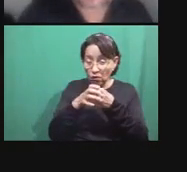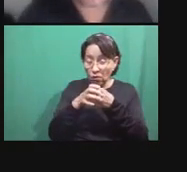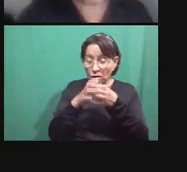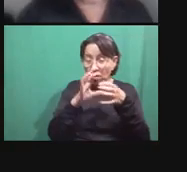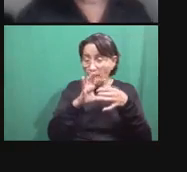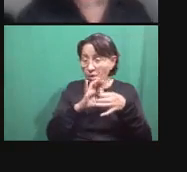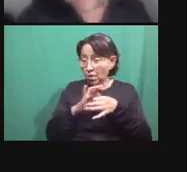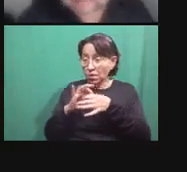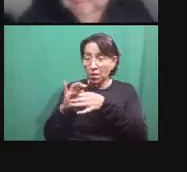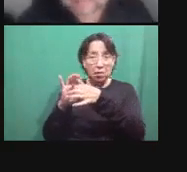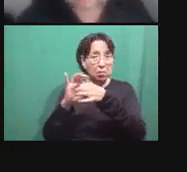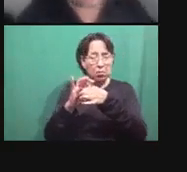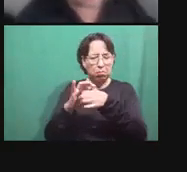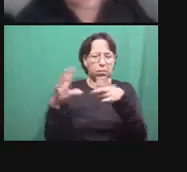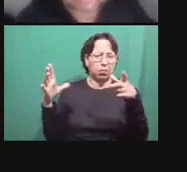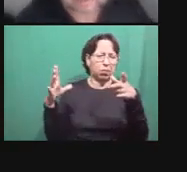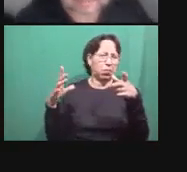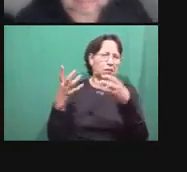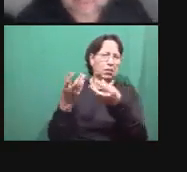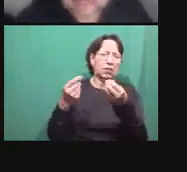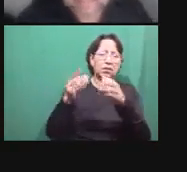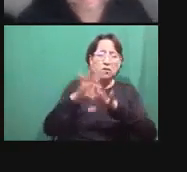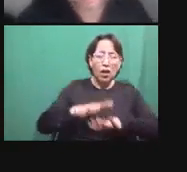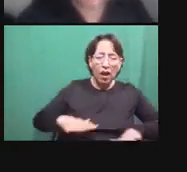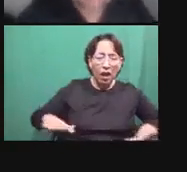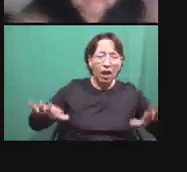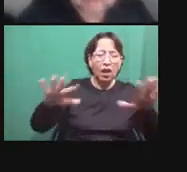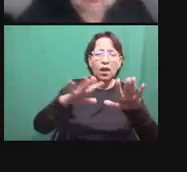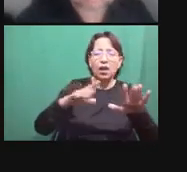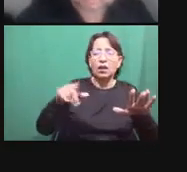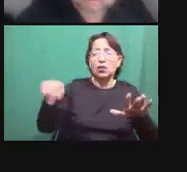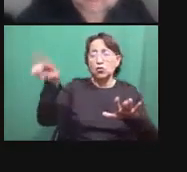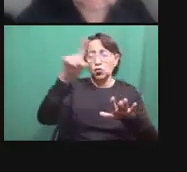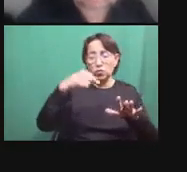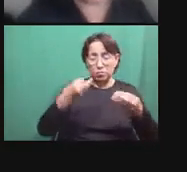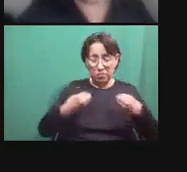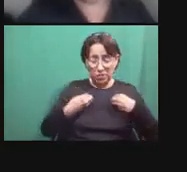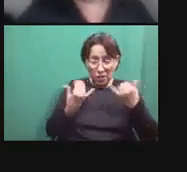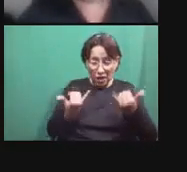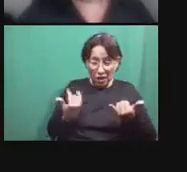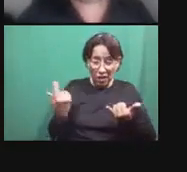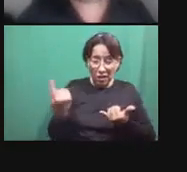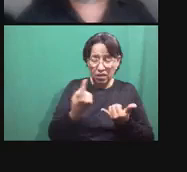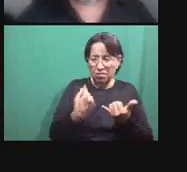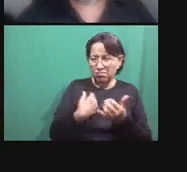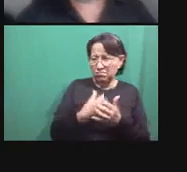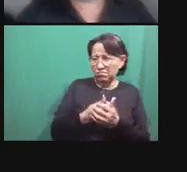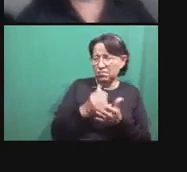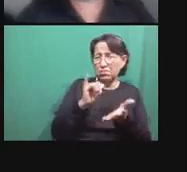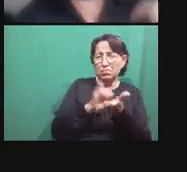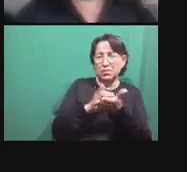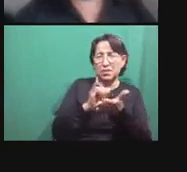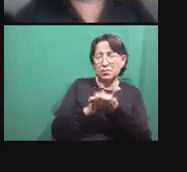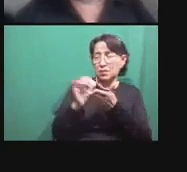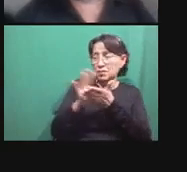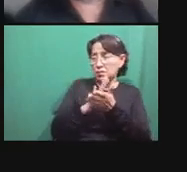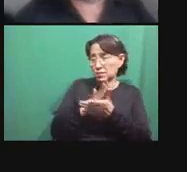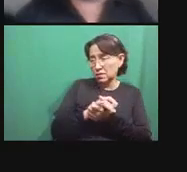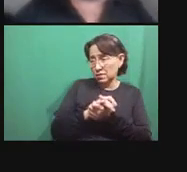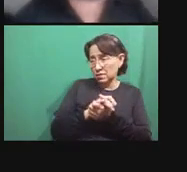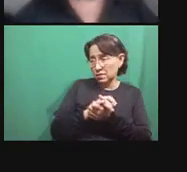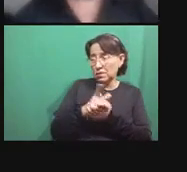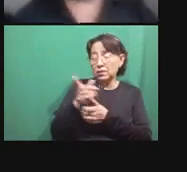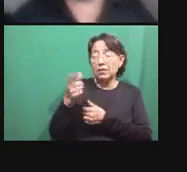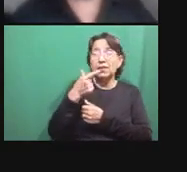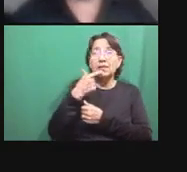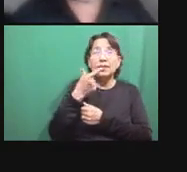que ver con el espacio, con quienes habitamos ahí, y lo más loco es que yo siempre escucho el mismo discurso en el que están diciendo